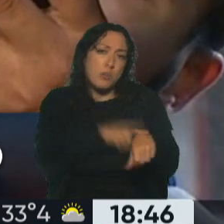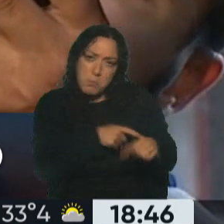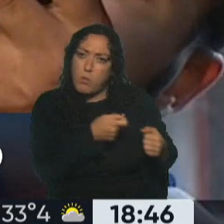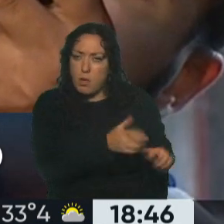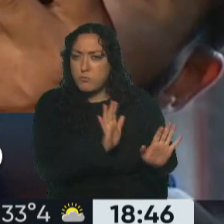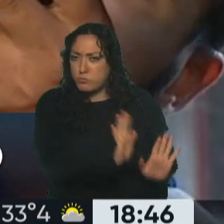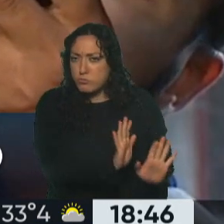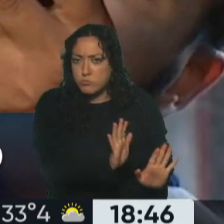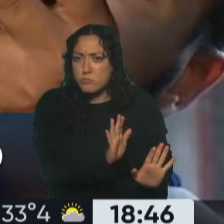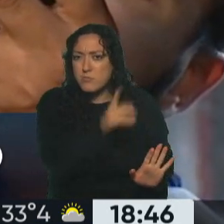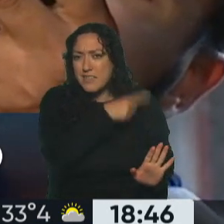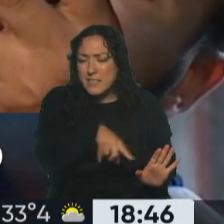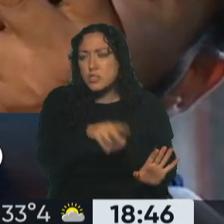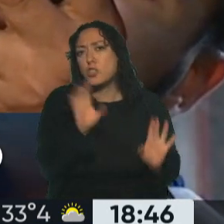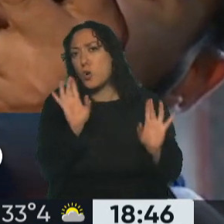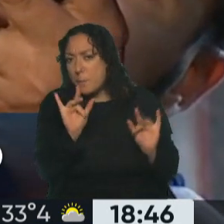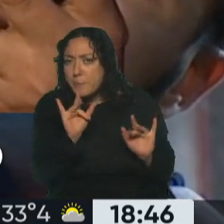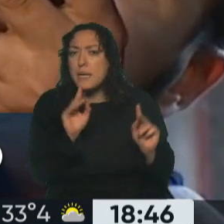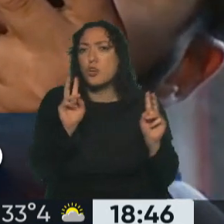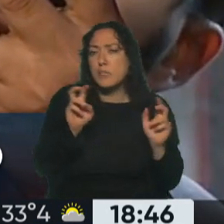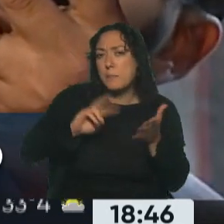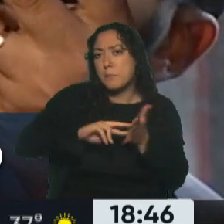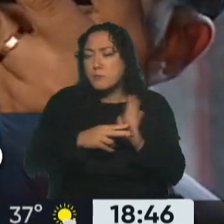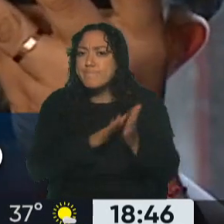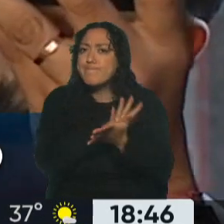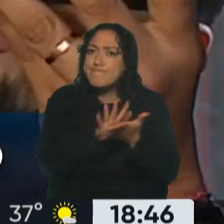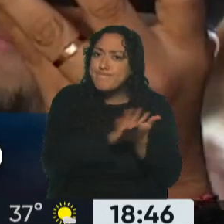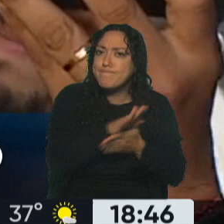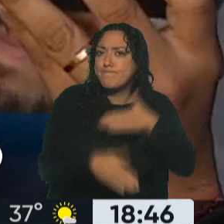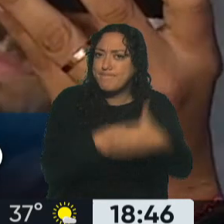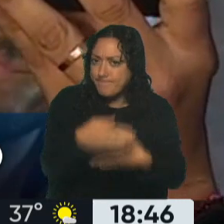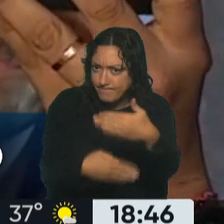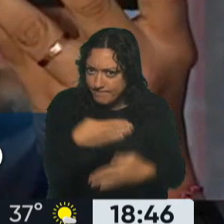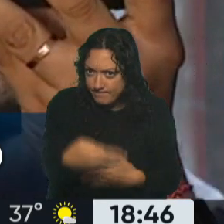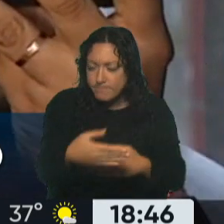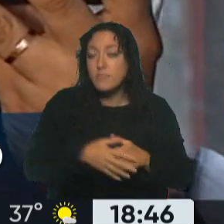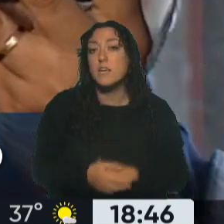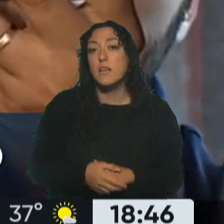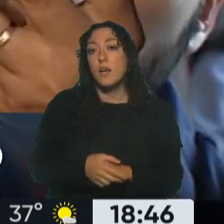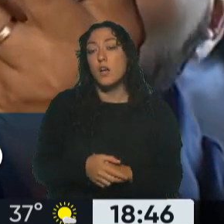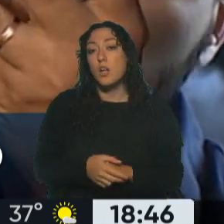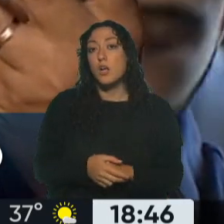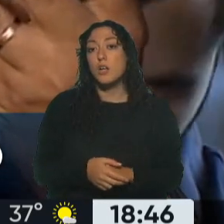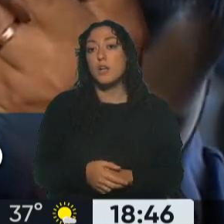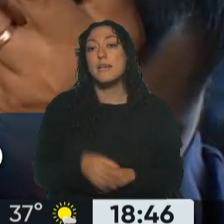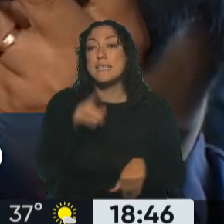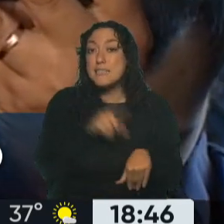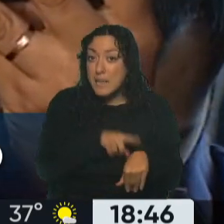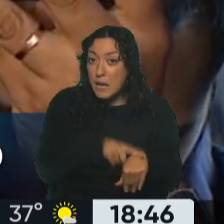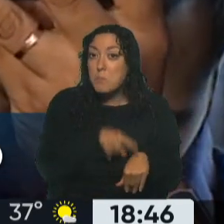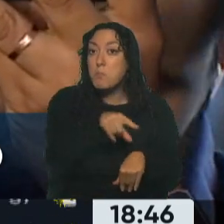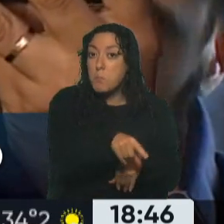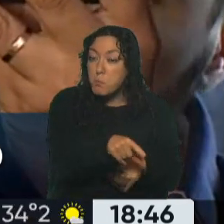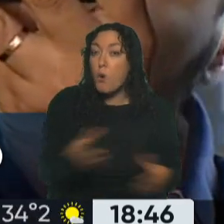hay que darles tiempo para que un tema tan complejo como este se vaya desarrollando. Y lo bueno es que ese tiempo lo vamos a